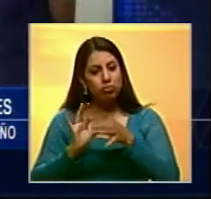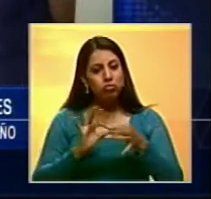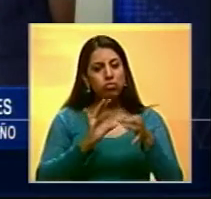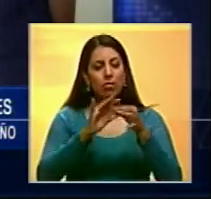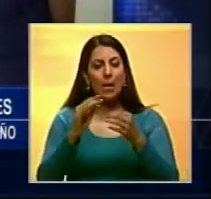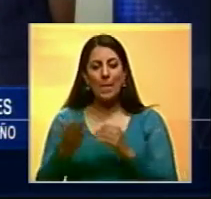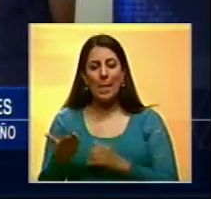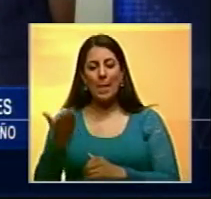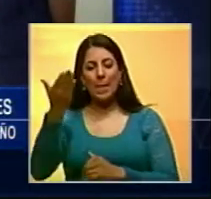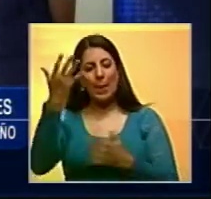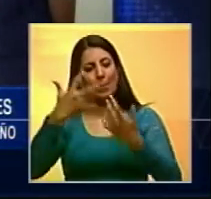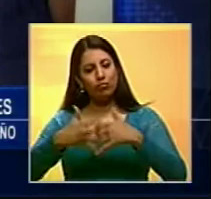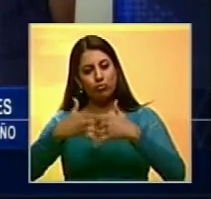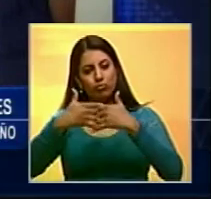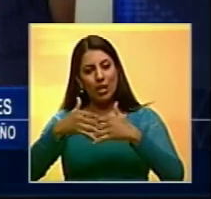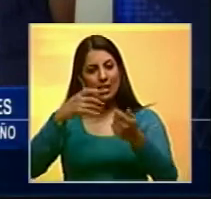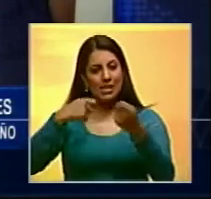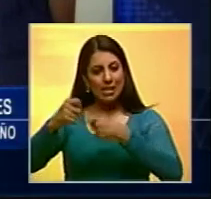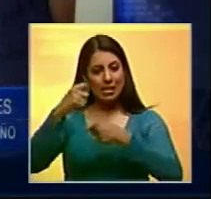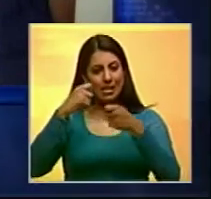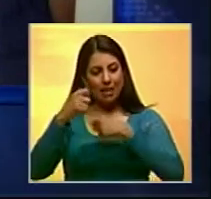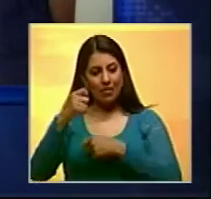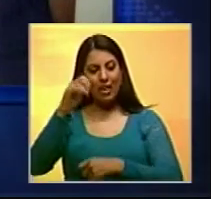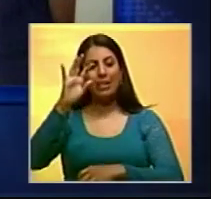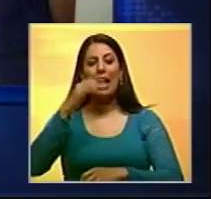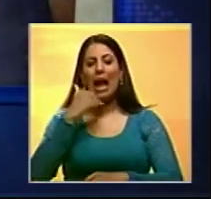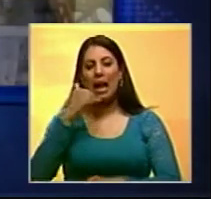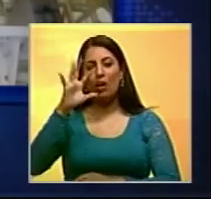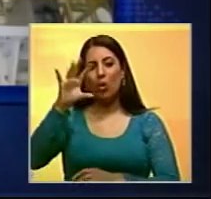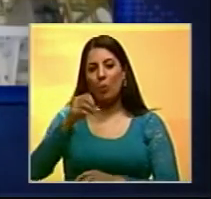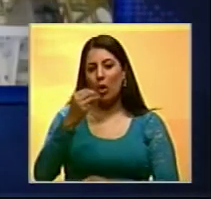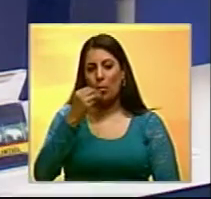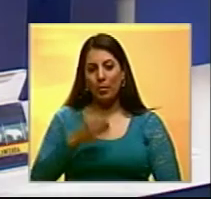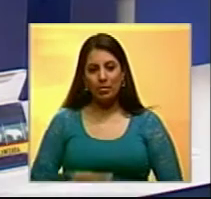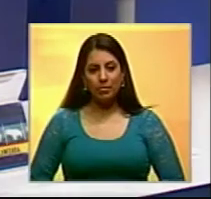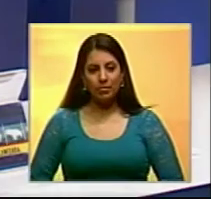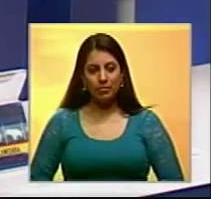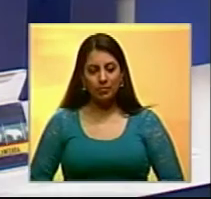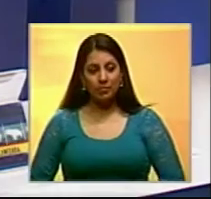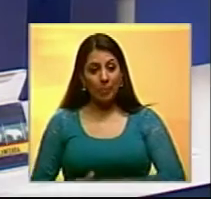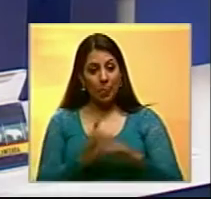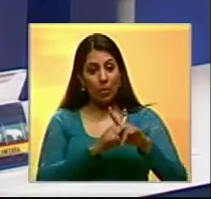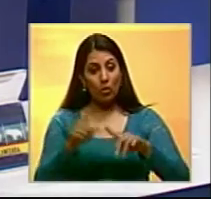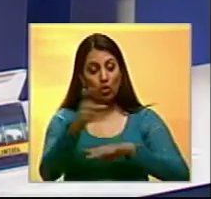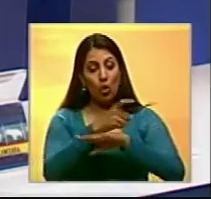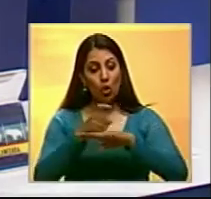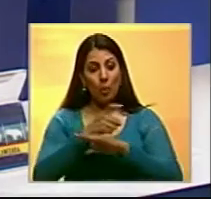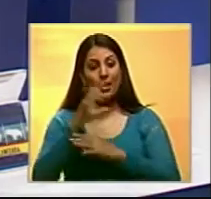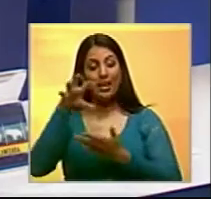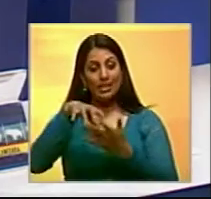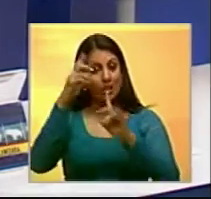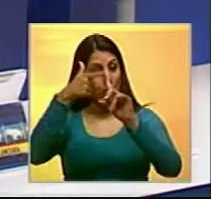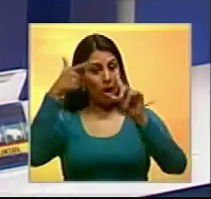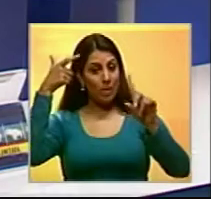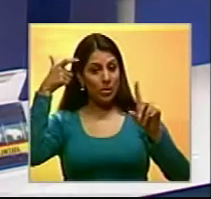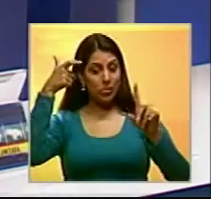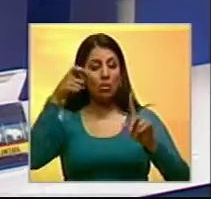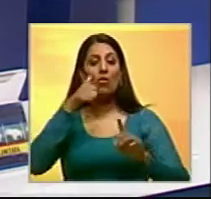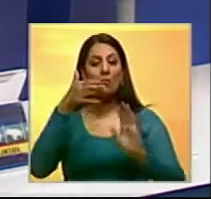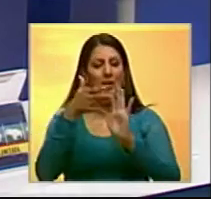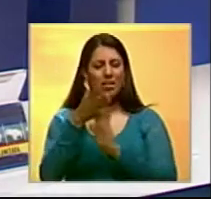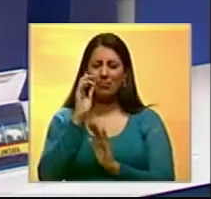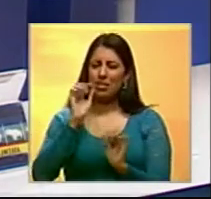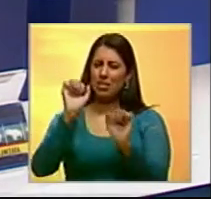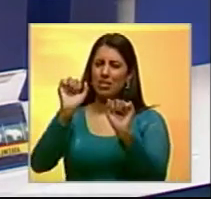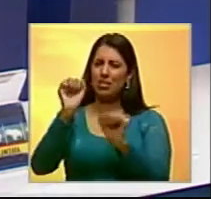para incrementar la producción, distribución y comercialización de alimentos. El gobernador del estado Amazonas, Liborio Guarulla, rechazó